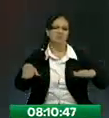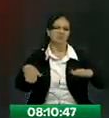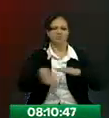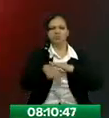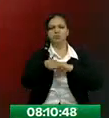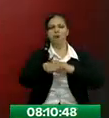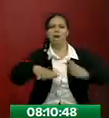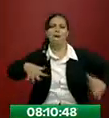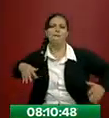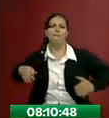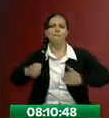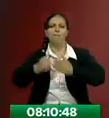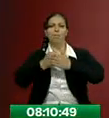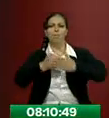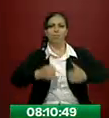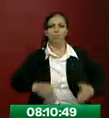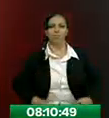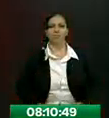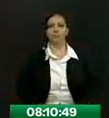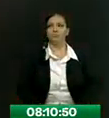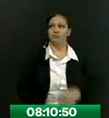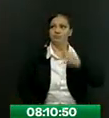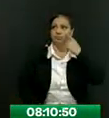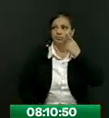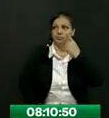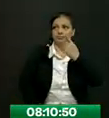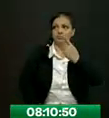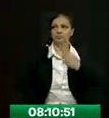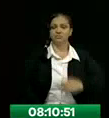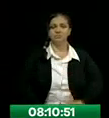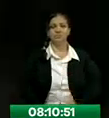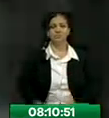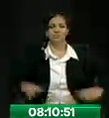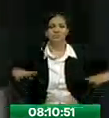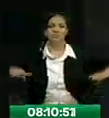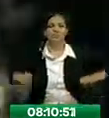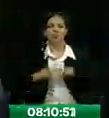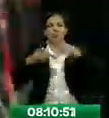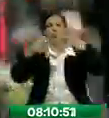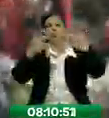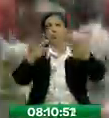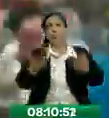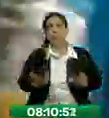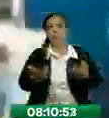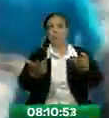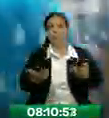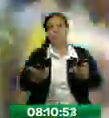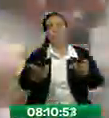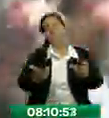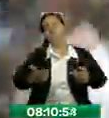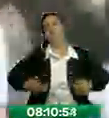videos podemos observar a los dos automotores prácticamente volcados.